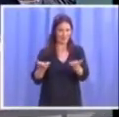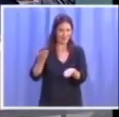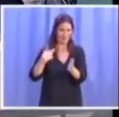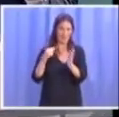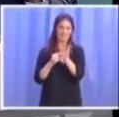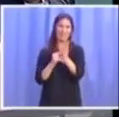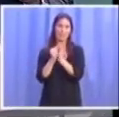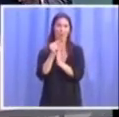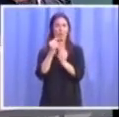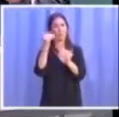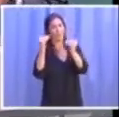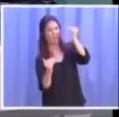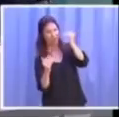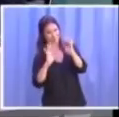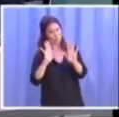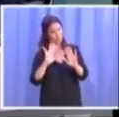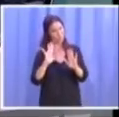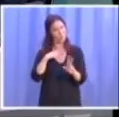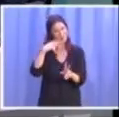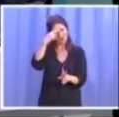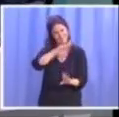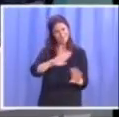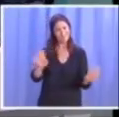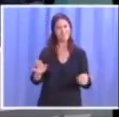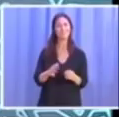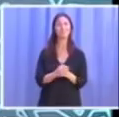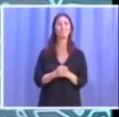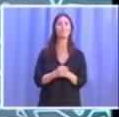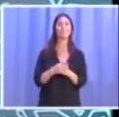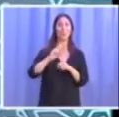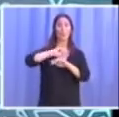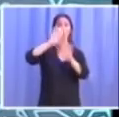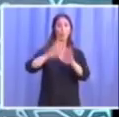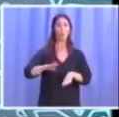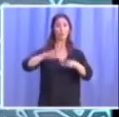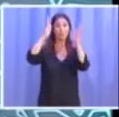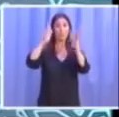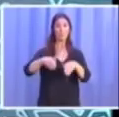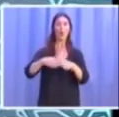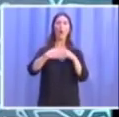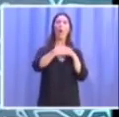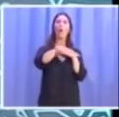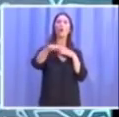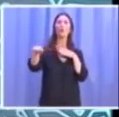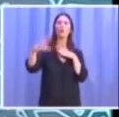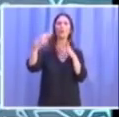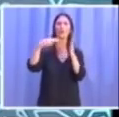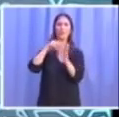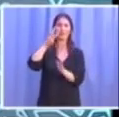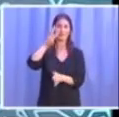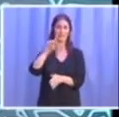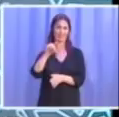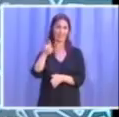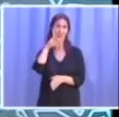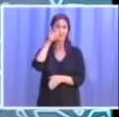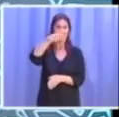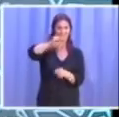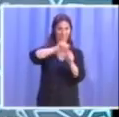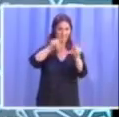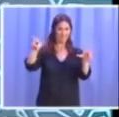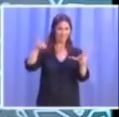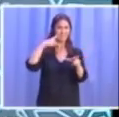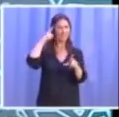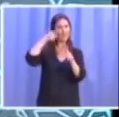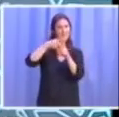estado... Perfecto, muy bien. Por eso. En este último bloque lo hemos llamado Horizonte 2031 y hablo con ustedes que están en casa.